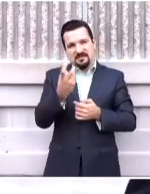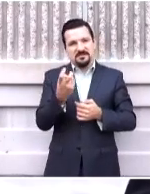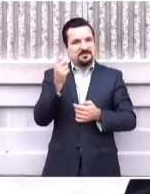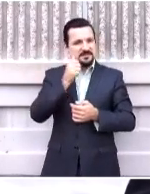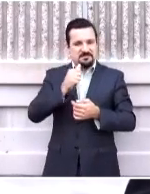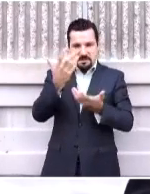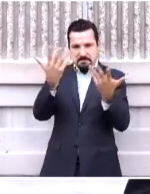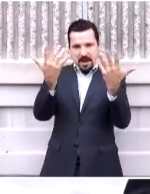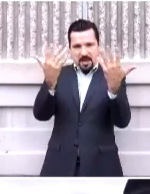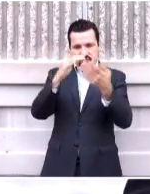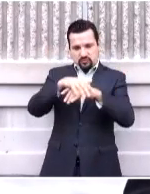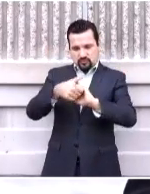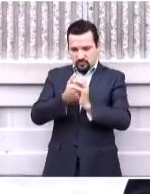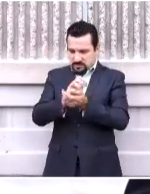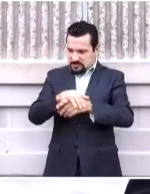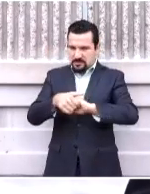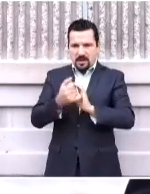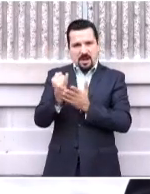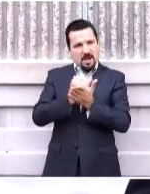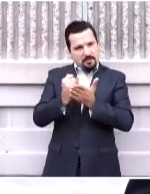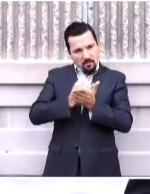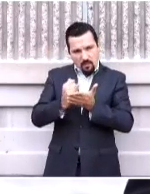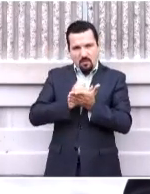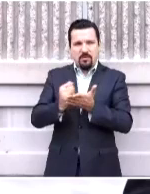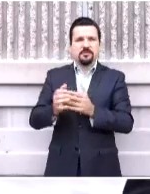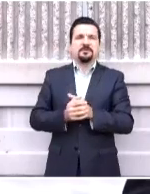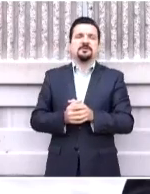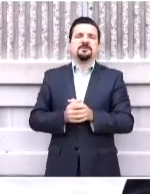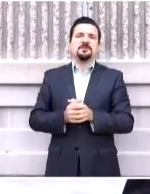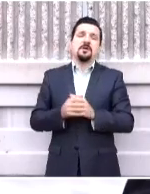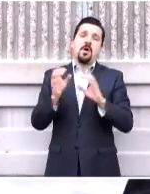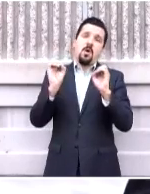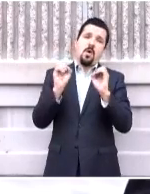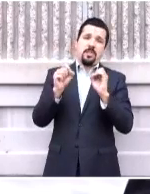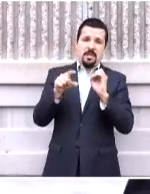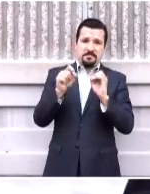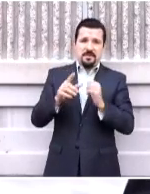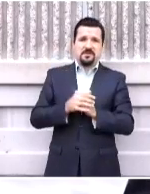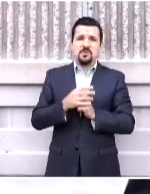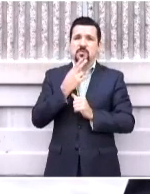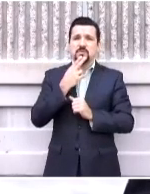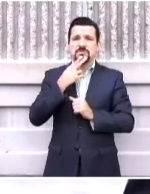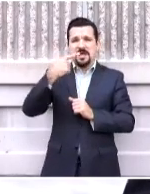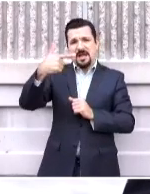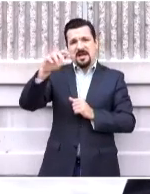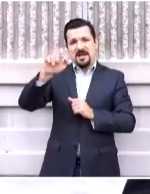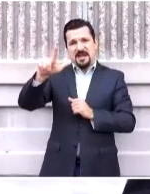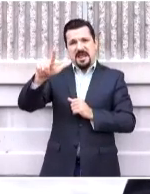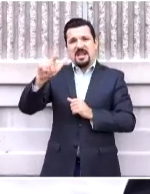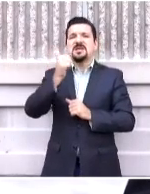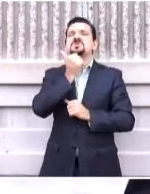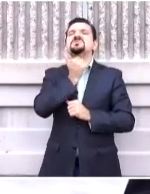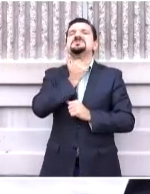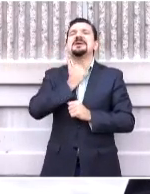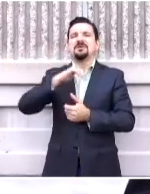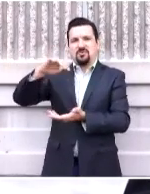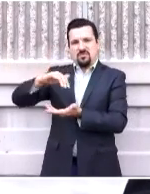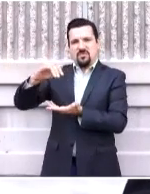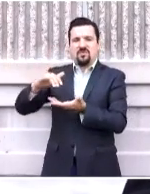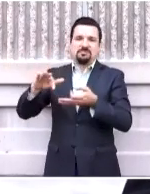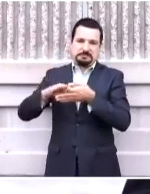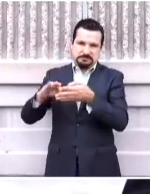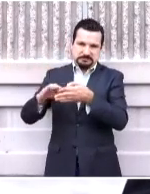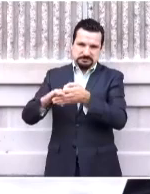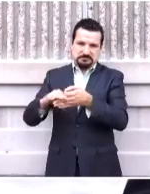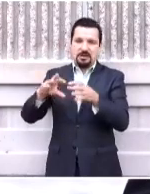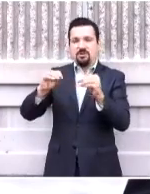higiene de manos, ya sea por lavado de manos con jabón o la utilización de geles antibacteriales. Y